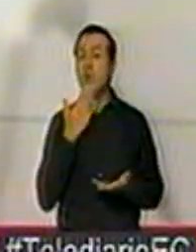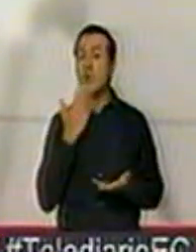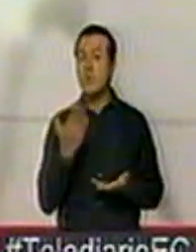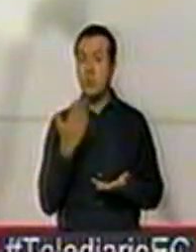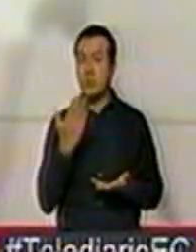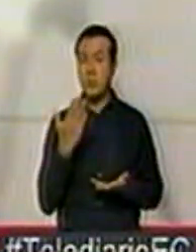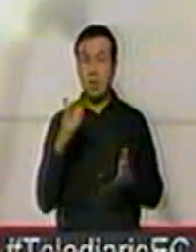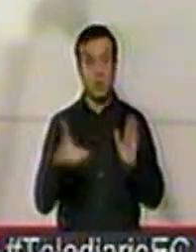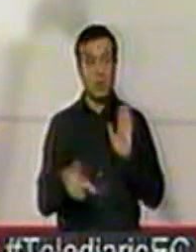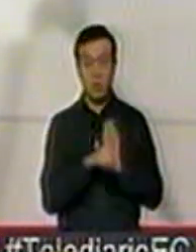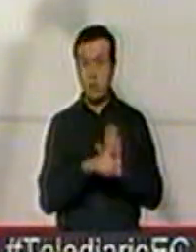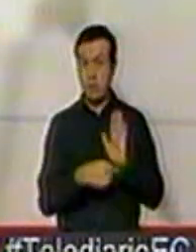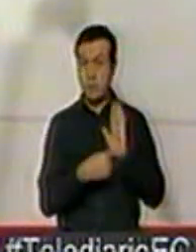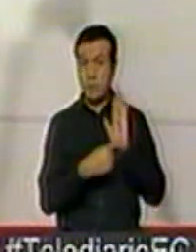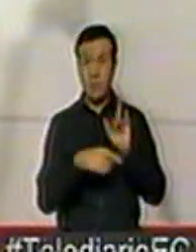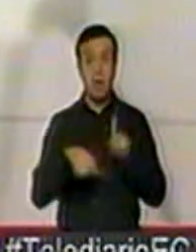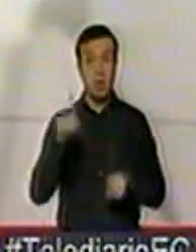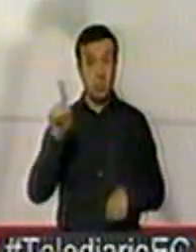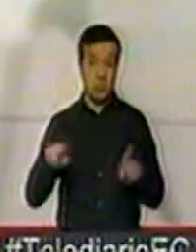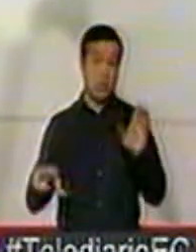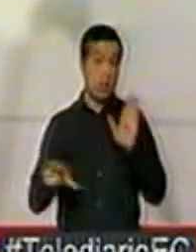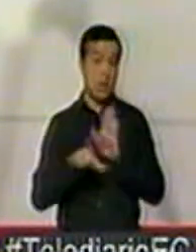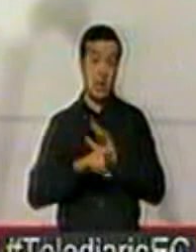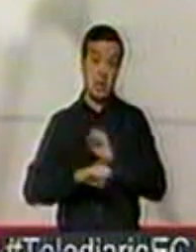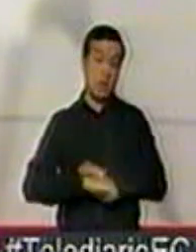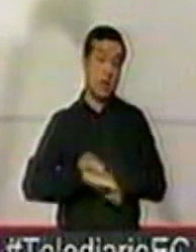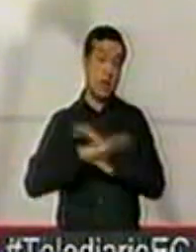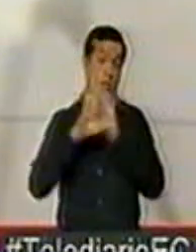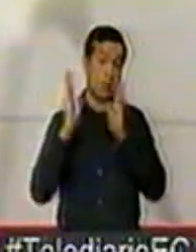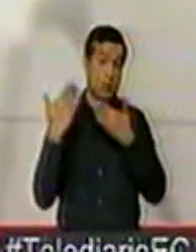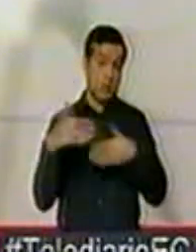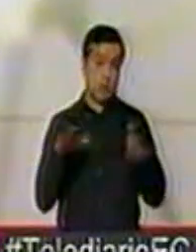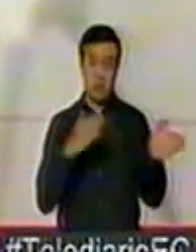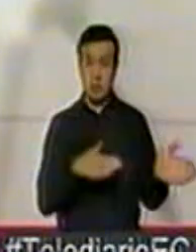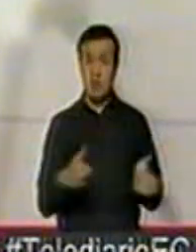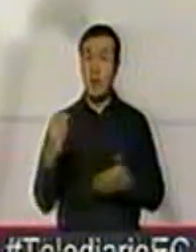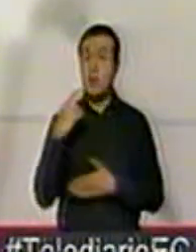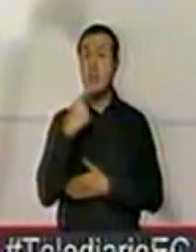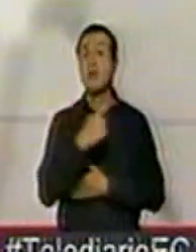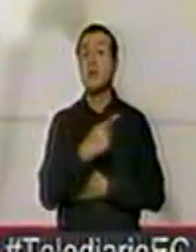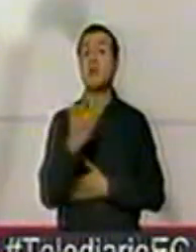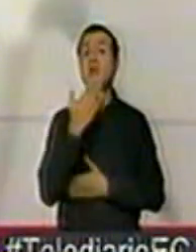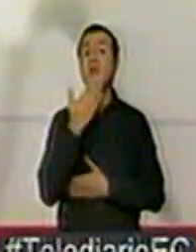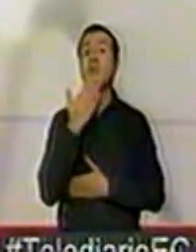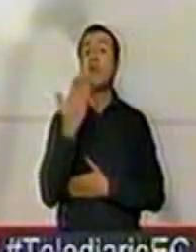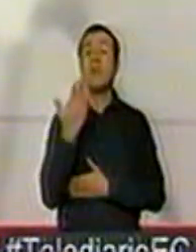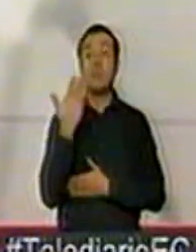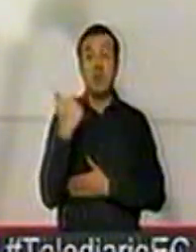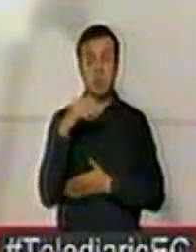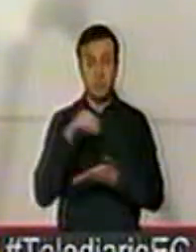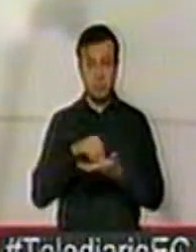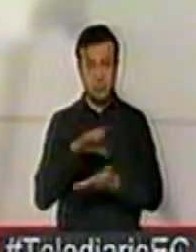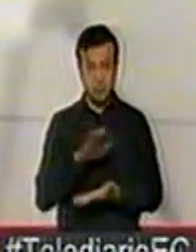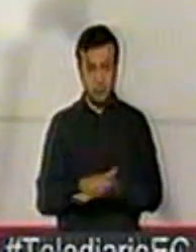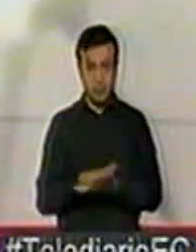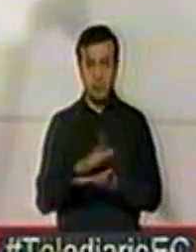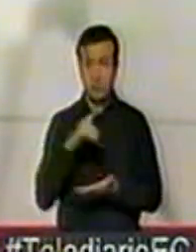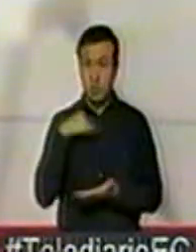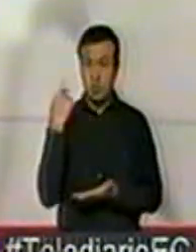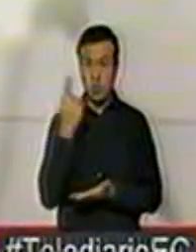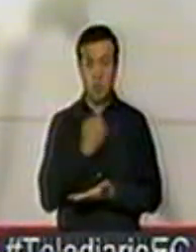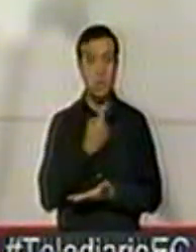damos a las leyes. Hay leyes muy claras y definidas que dicen cómo deben ser las cosas, pero nosotros le